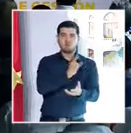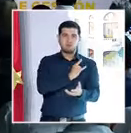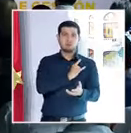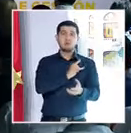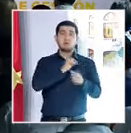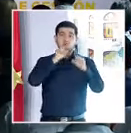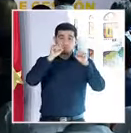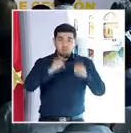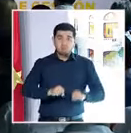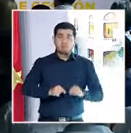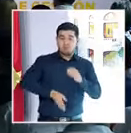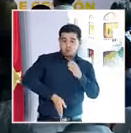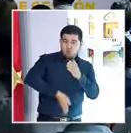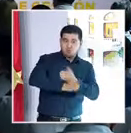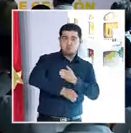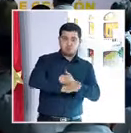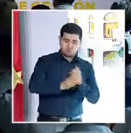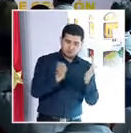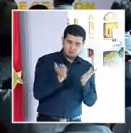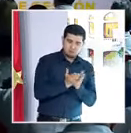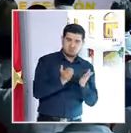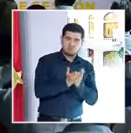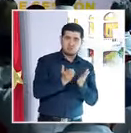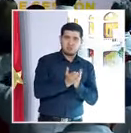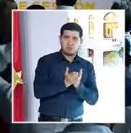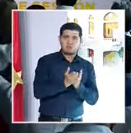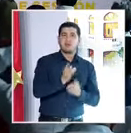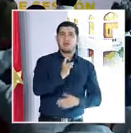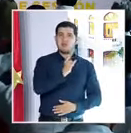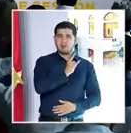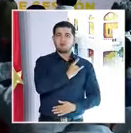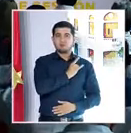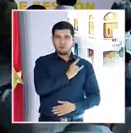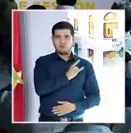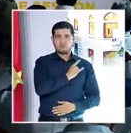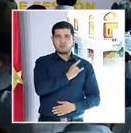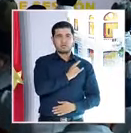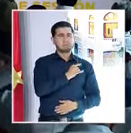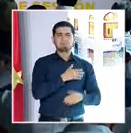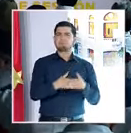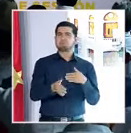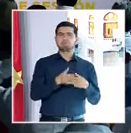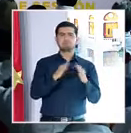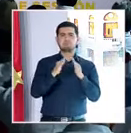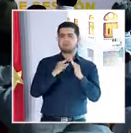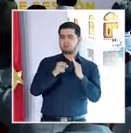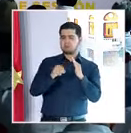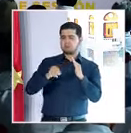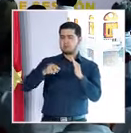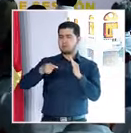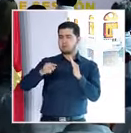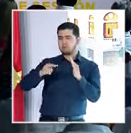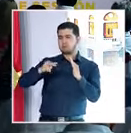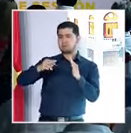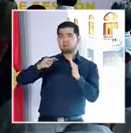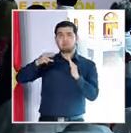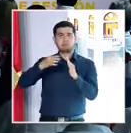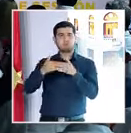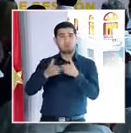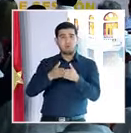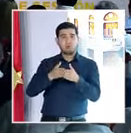permanencia en la universidad pública, sin distingo de estrato social. Este